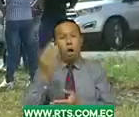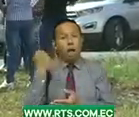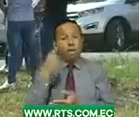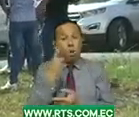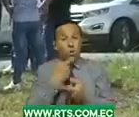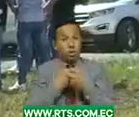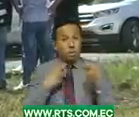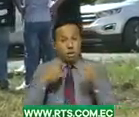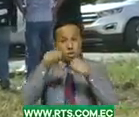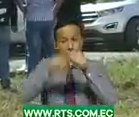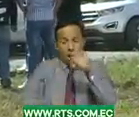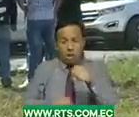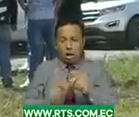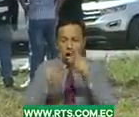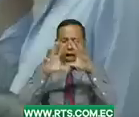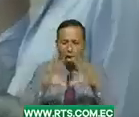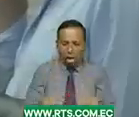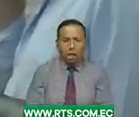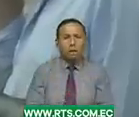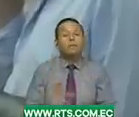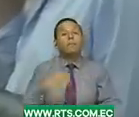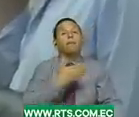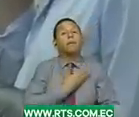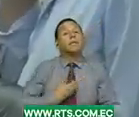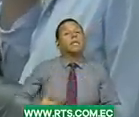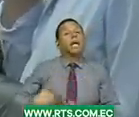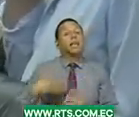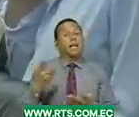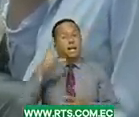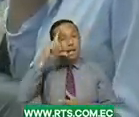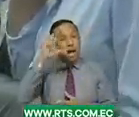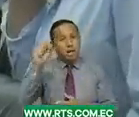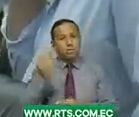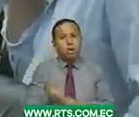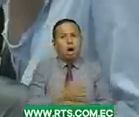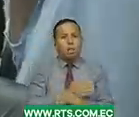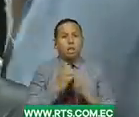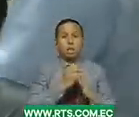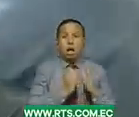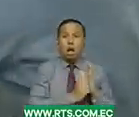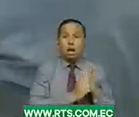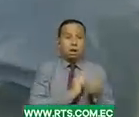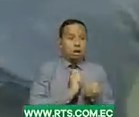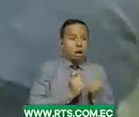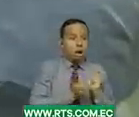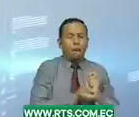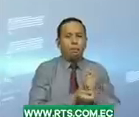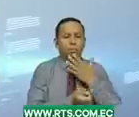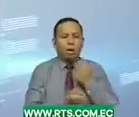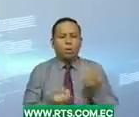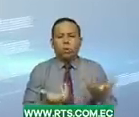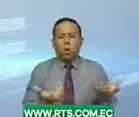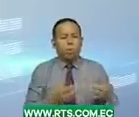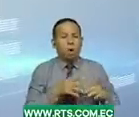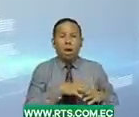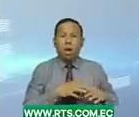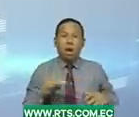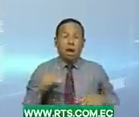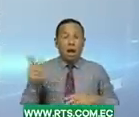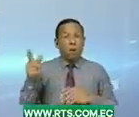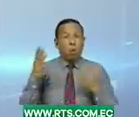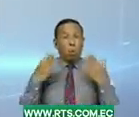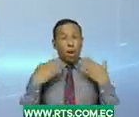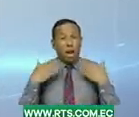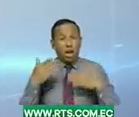El presidente de la República, Guillermo Lasso, hizo cambios en la agenda que cumpliría en Los Ríos por la inundación en el aeropuerto de Guayaquil.